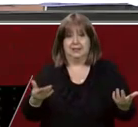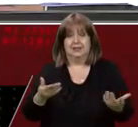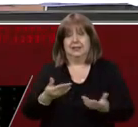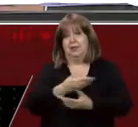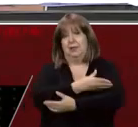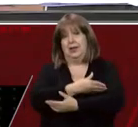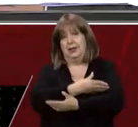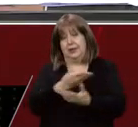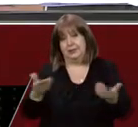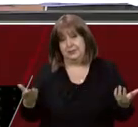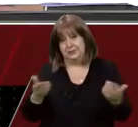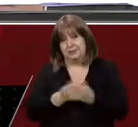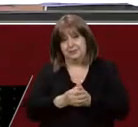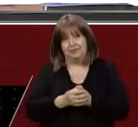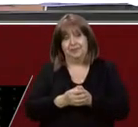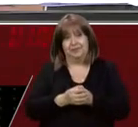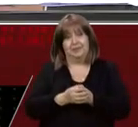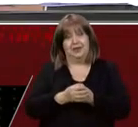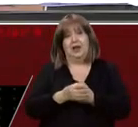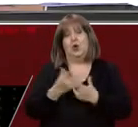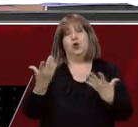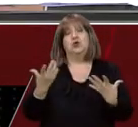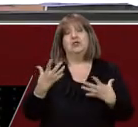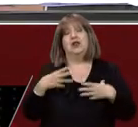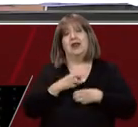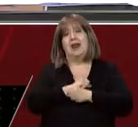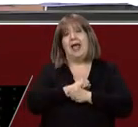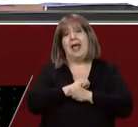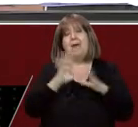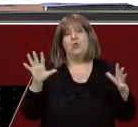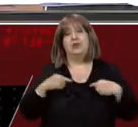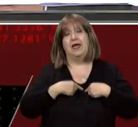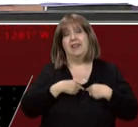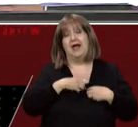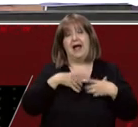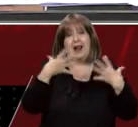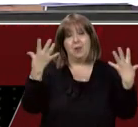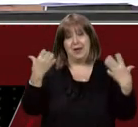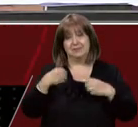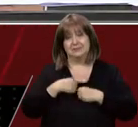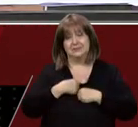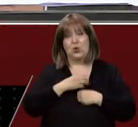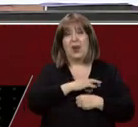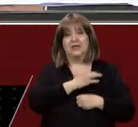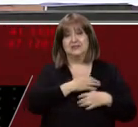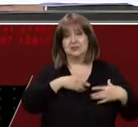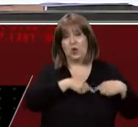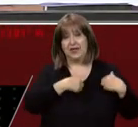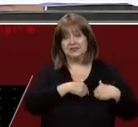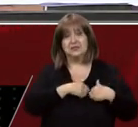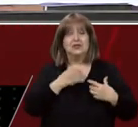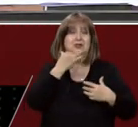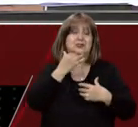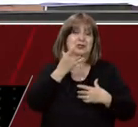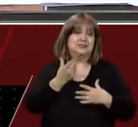diría, tengo frío el brazo. Totalmente. Los otros tienen reventada el alma. Seguiremos luchando y con una cuestión. Es muy probable que si sigue así, la